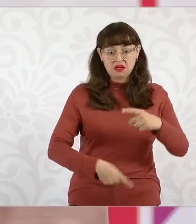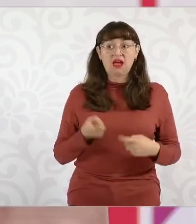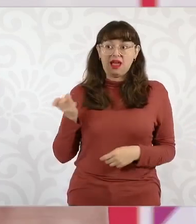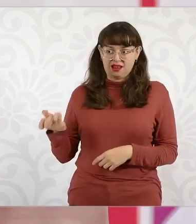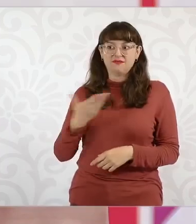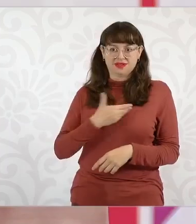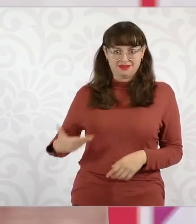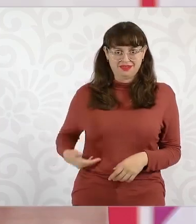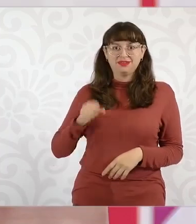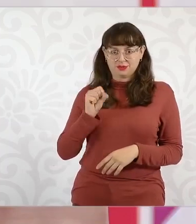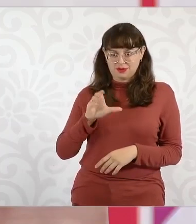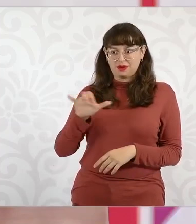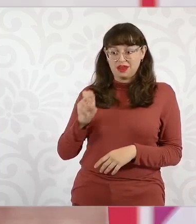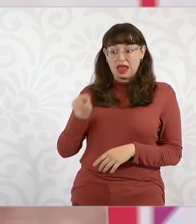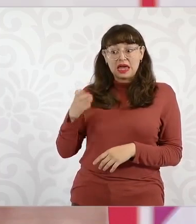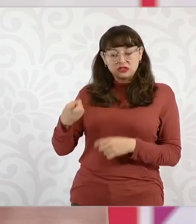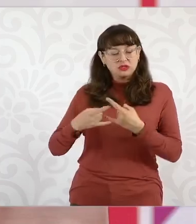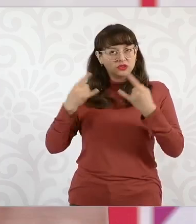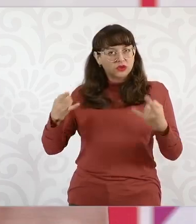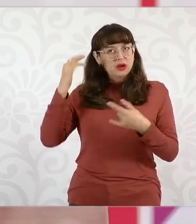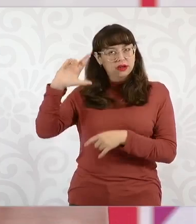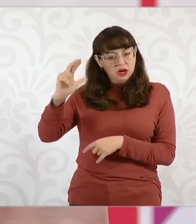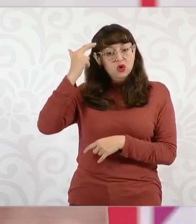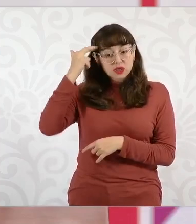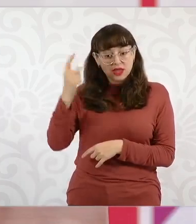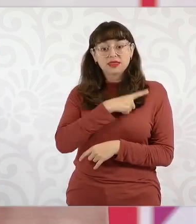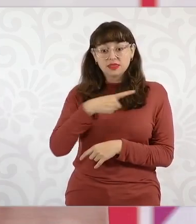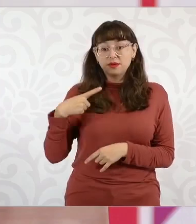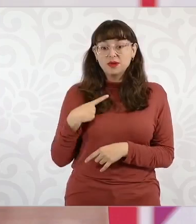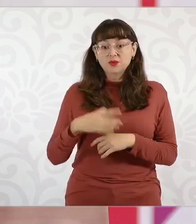Pues hay que recordar la historia y cómo se llegó